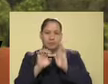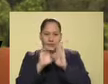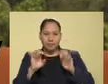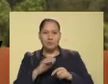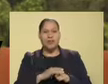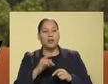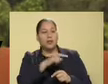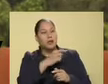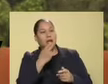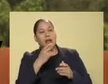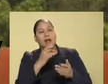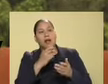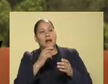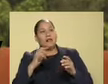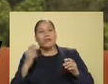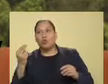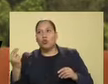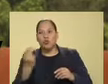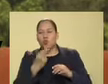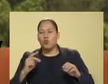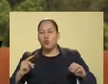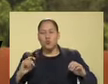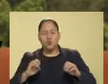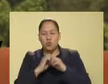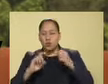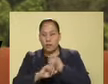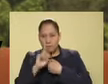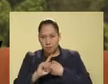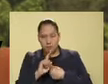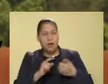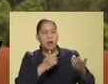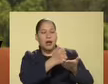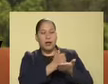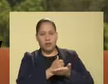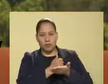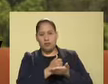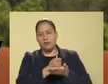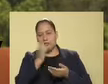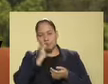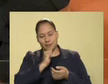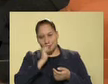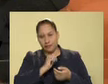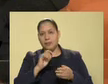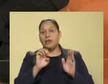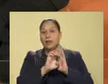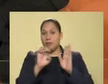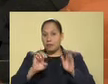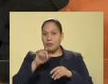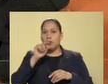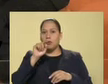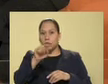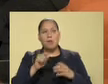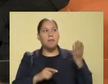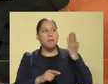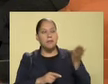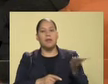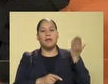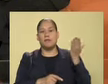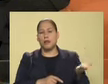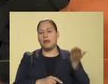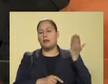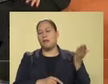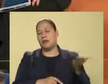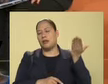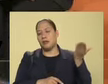de imprevistos. O sea, no es adecuado, sí, alguna emergencia. No es adecuado realmente pedirlos